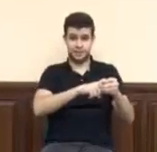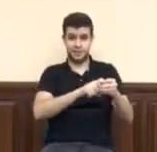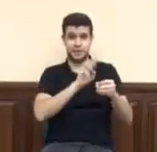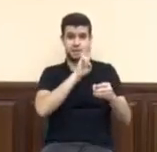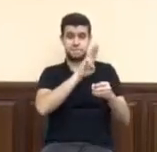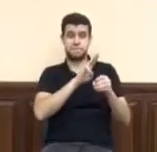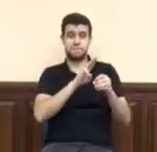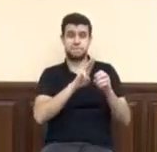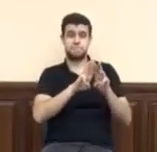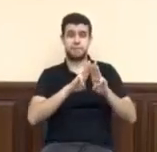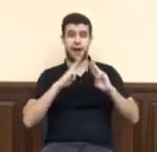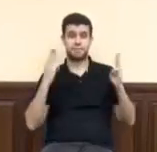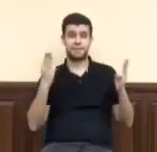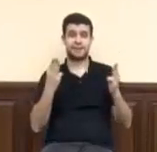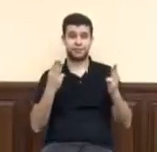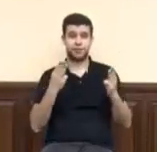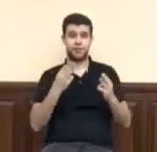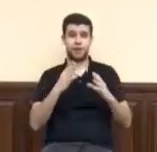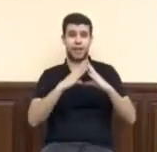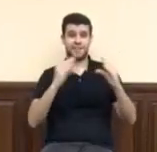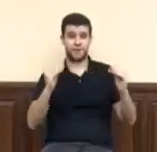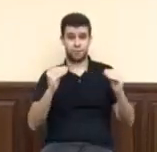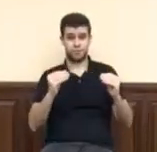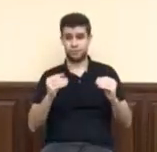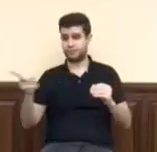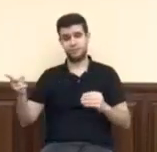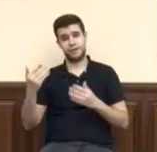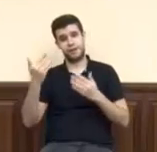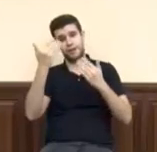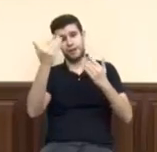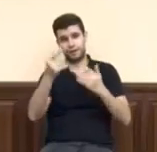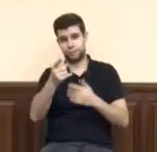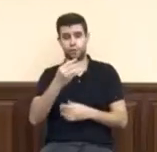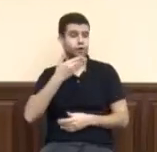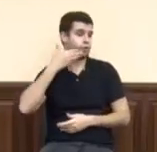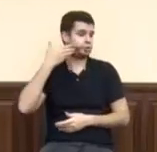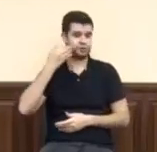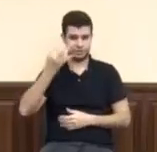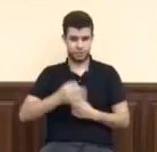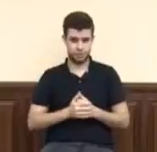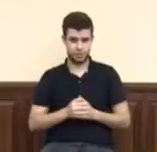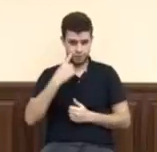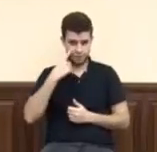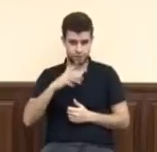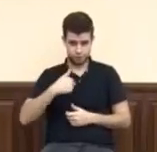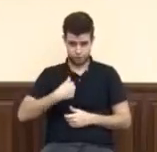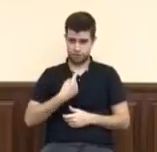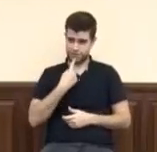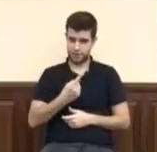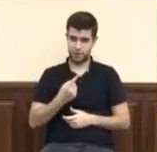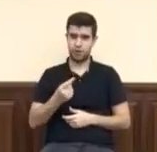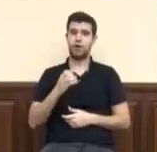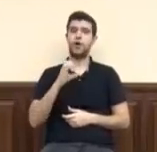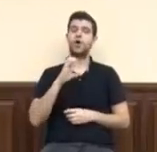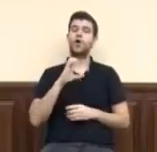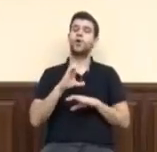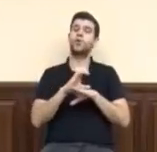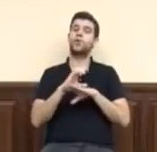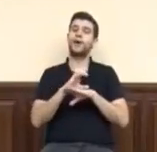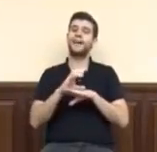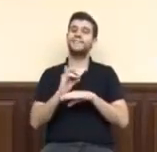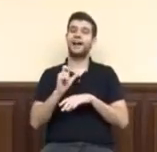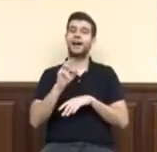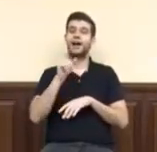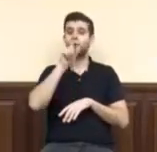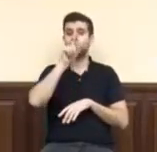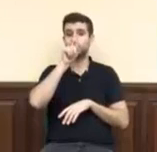voy a decir lo que tuiteaba el exdirigente del Ku Klux Klan en su cuenta de Twitter.